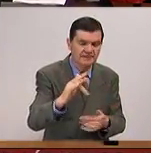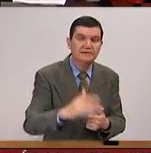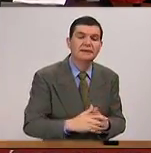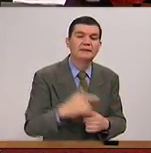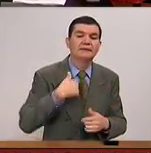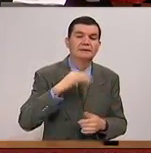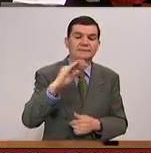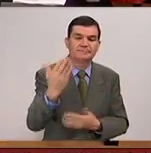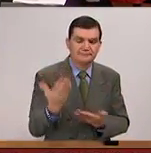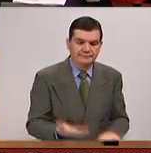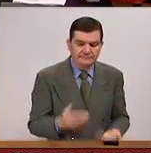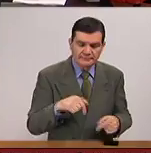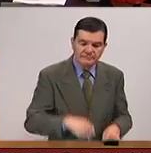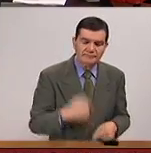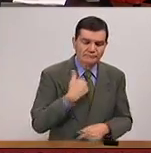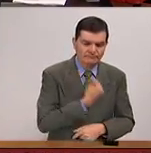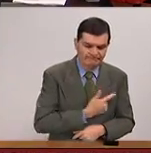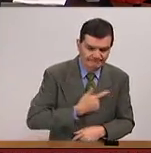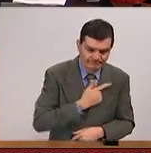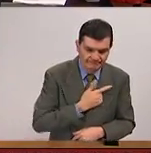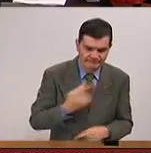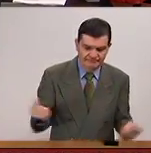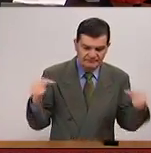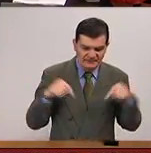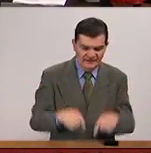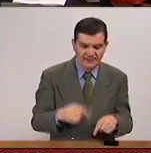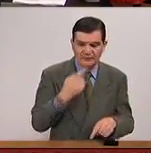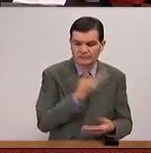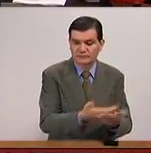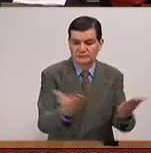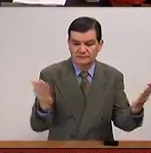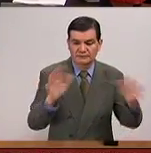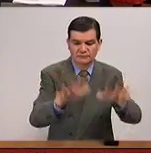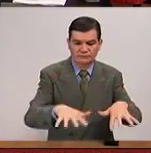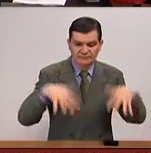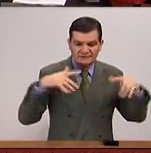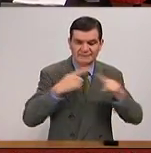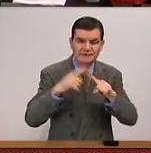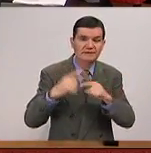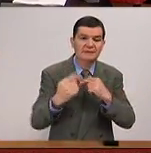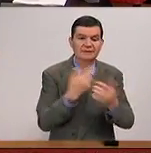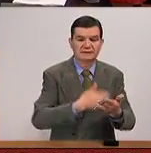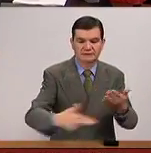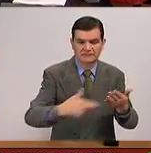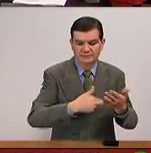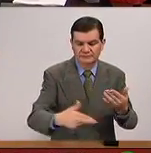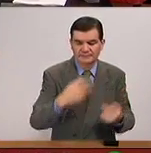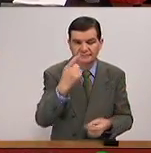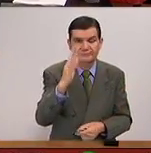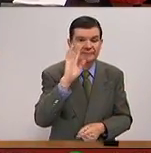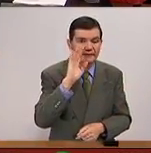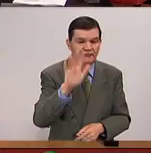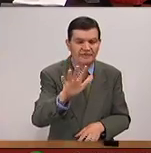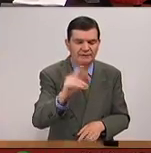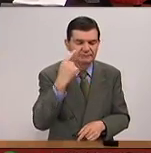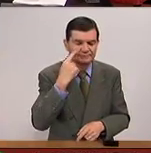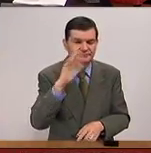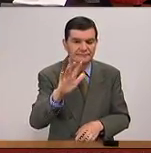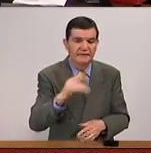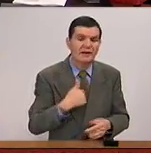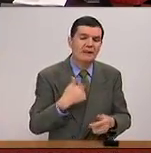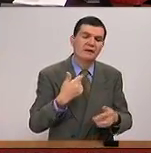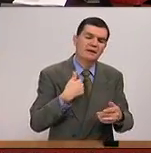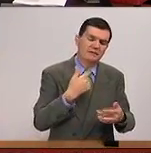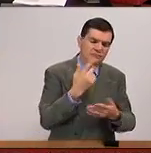por recibirnos. Nos encanta Bienvenida, poder doctora. compartir con ustedes y con el auditorio estos resultados. Fíjate que nos dimos a la tarea